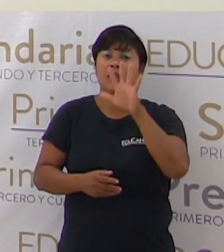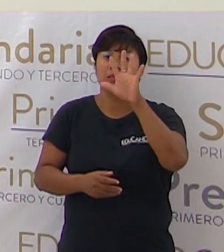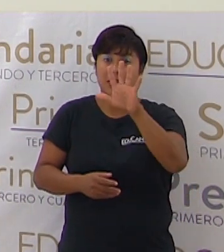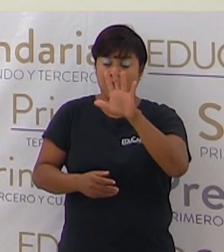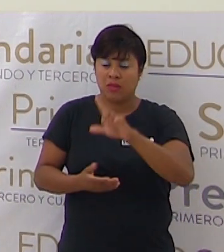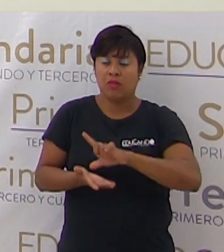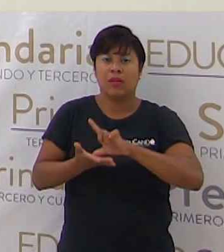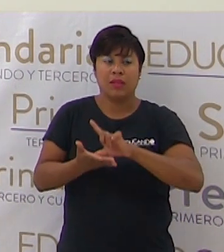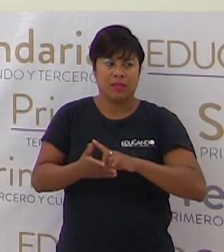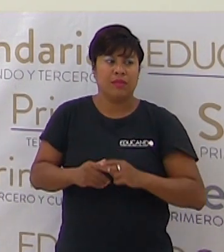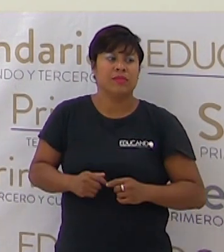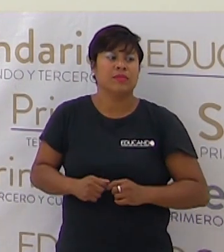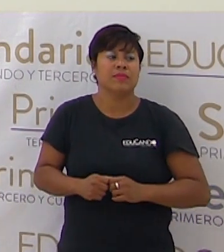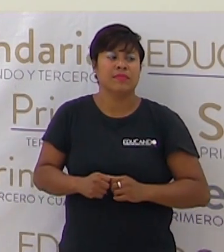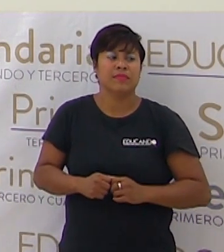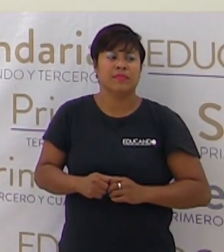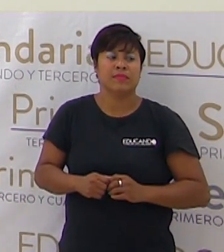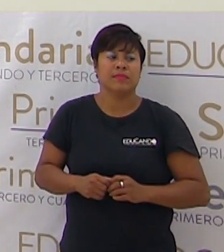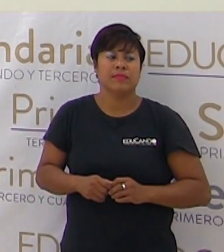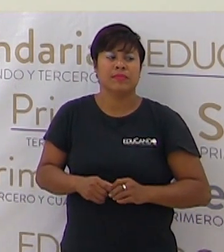5 litros?